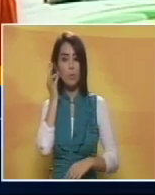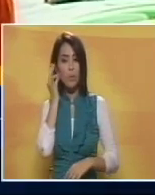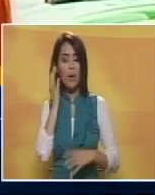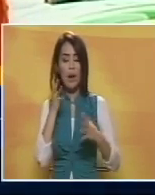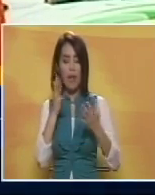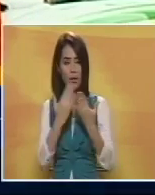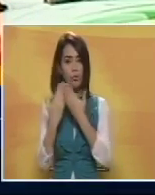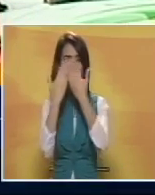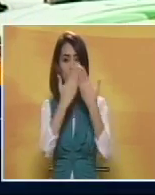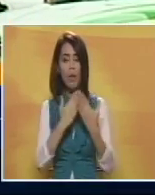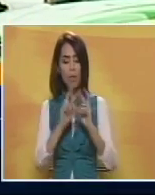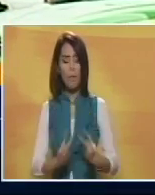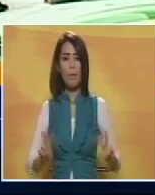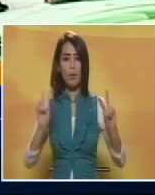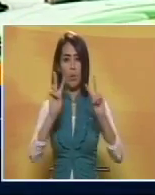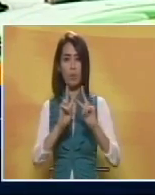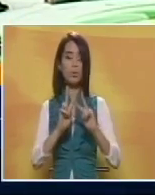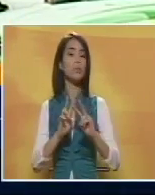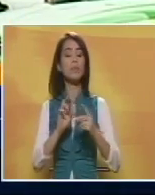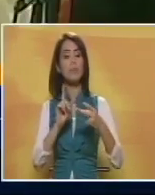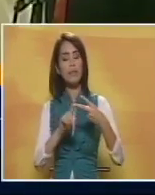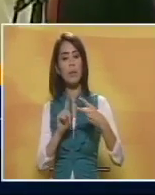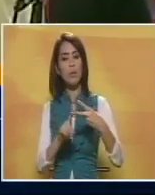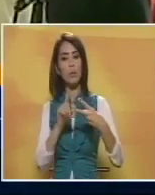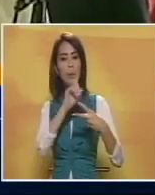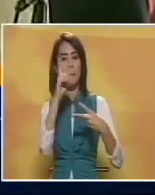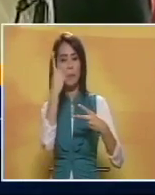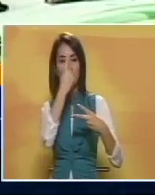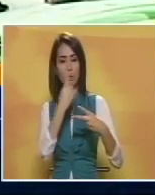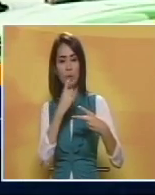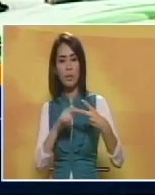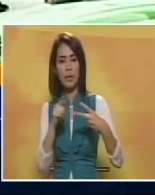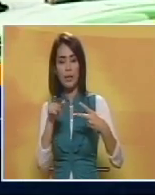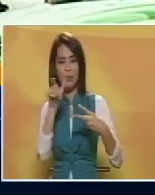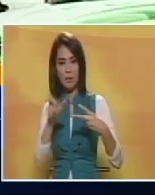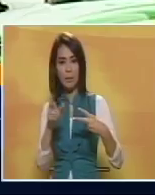valores. Segundo, la pregunta que me hacía la periodista de Primicia.